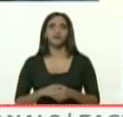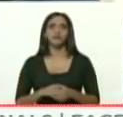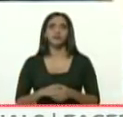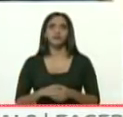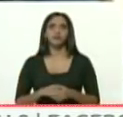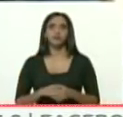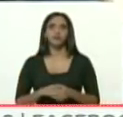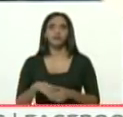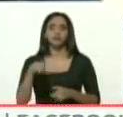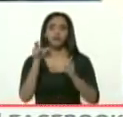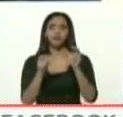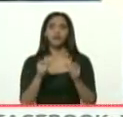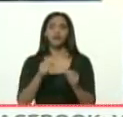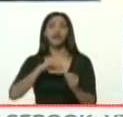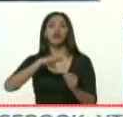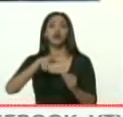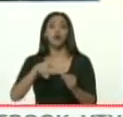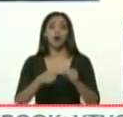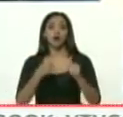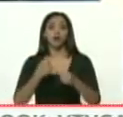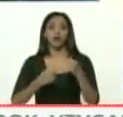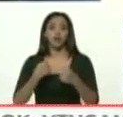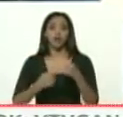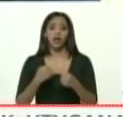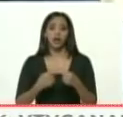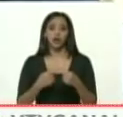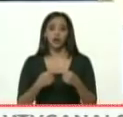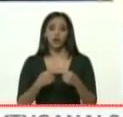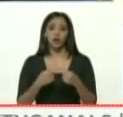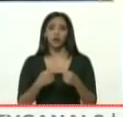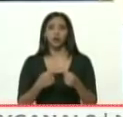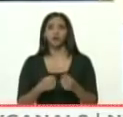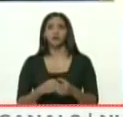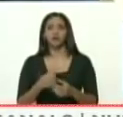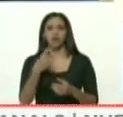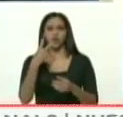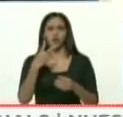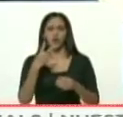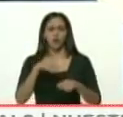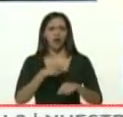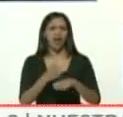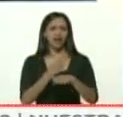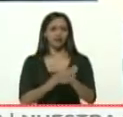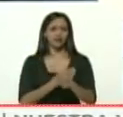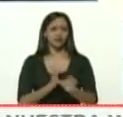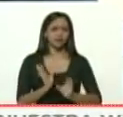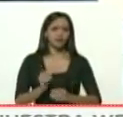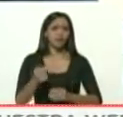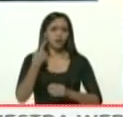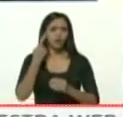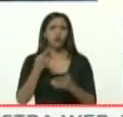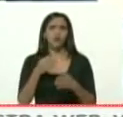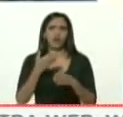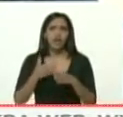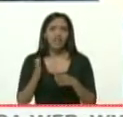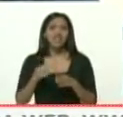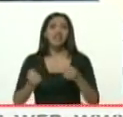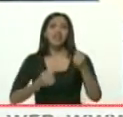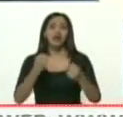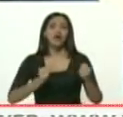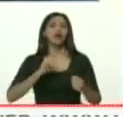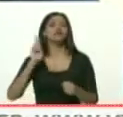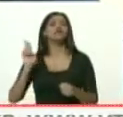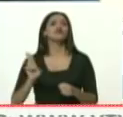la persona a quien le robaron el vehículo, que posteriormente lo recuperó a las 2 horas, por eso no descarta de que ese vehículo haya sido